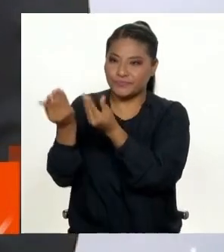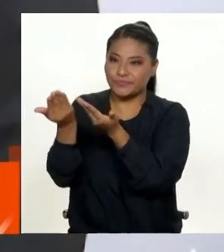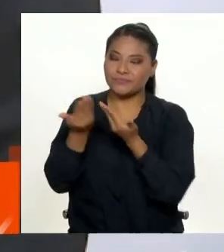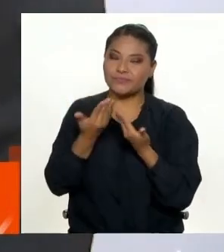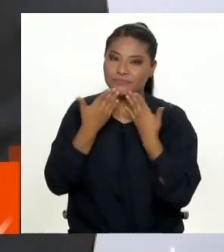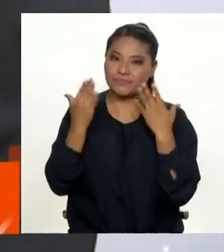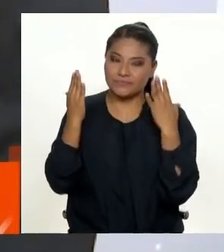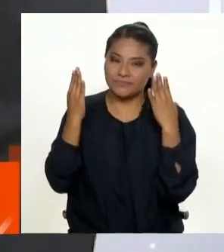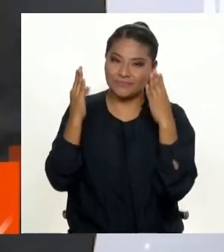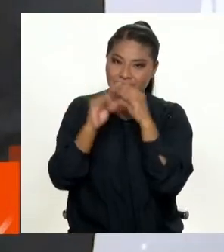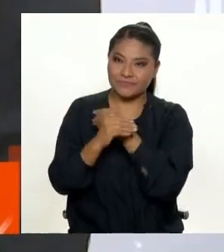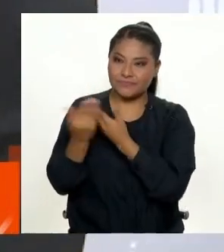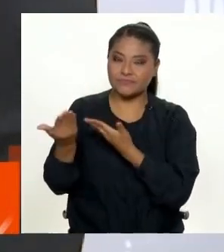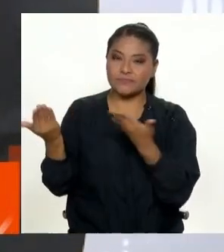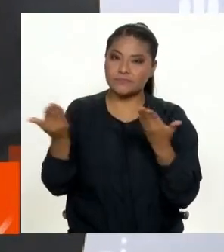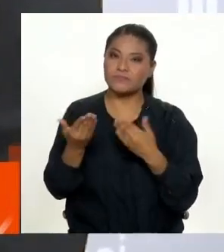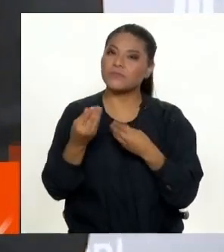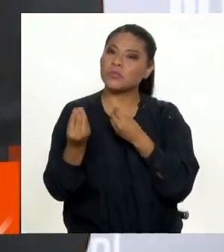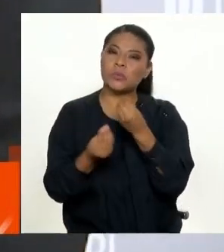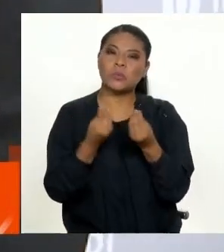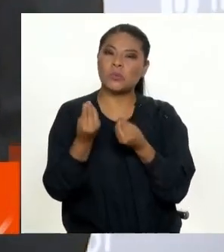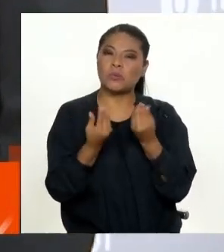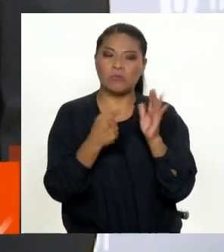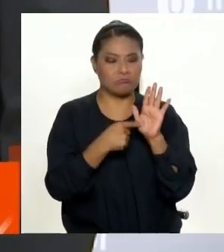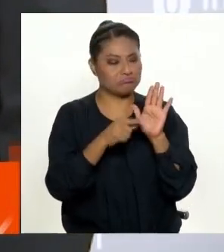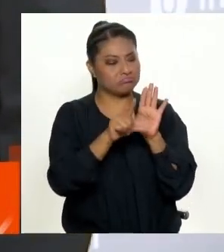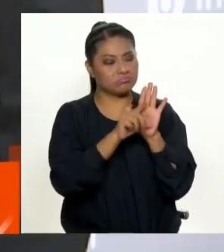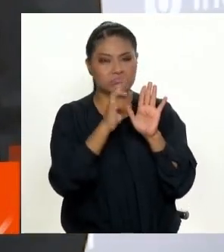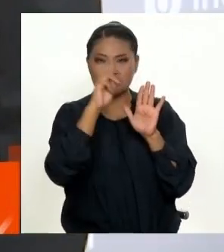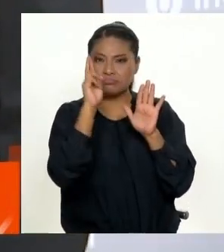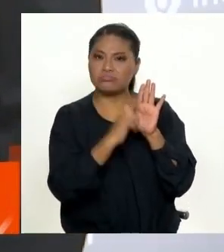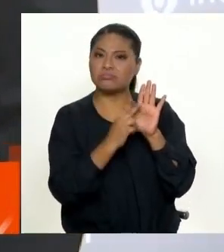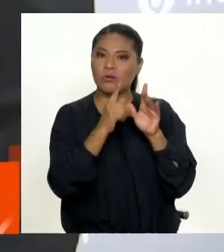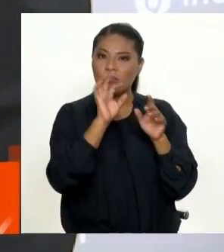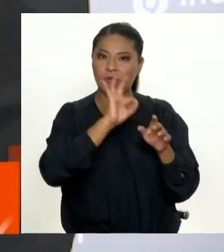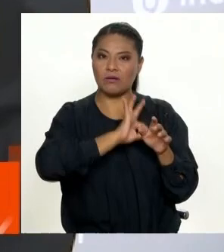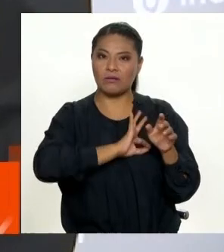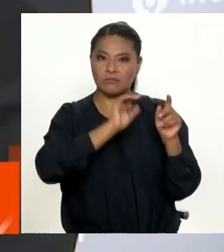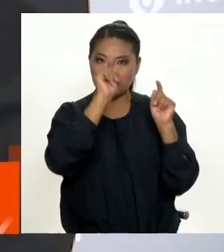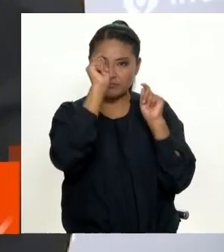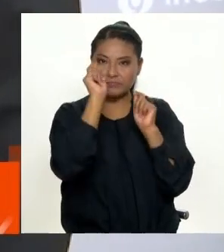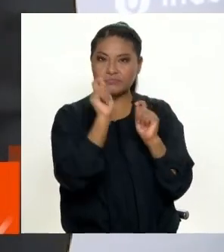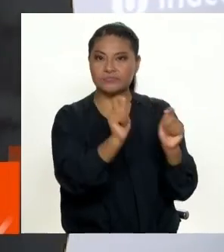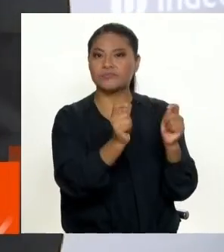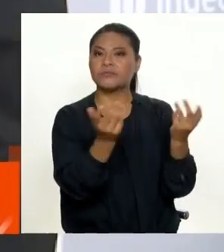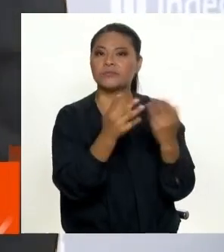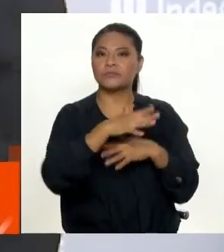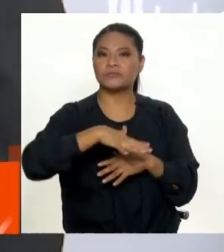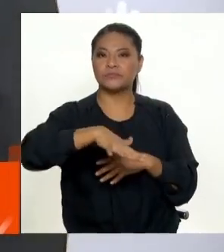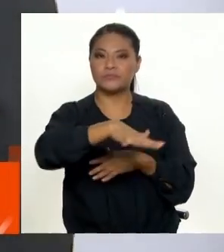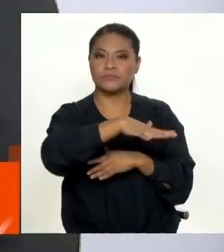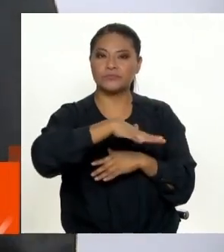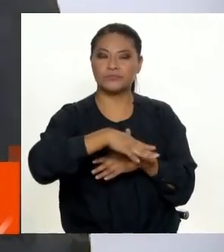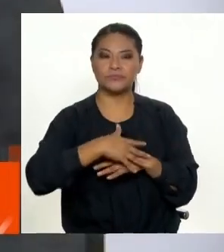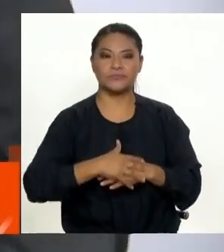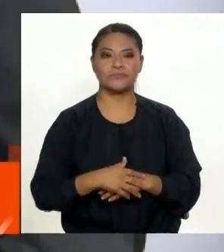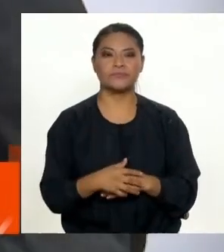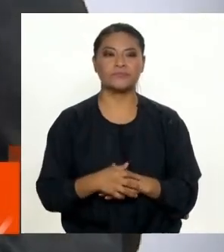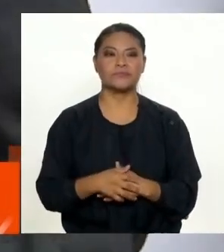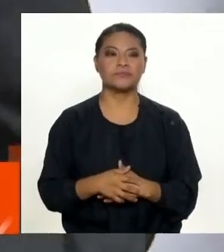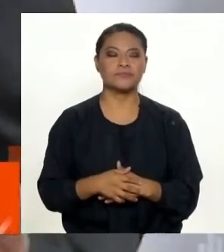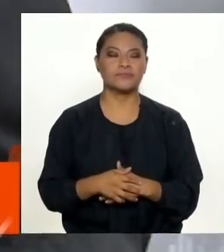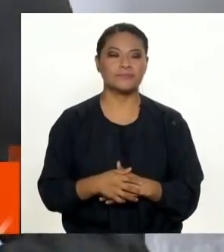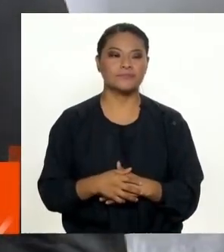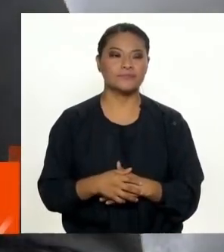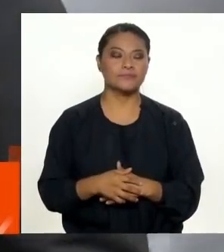está? Bienvenido. Y cuéntanos acerca de esta distinción que ha recibido justamente la gente de Concepción. Sí, muchas gracias por la entrevista. A ver,